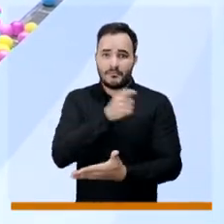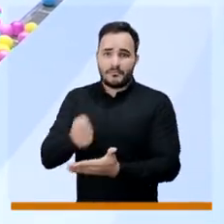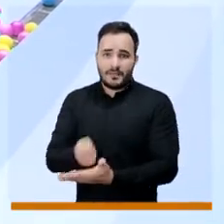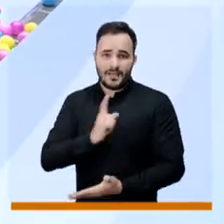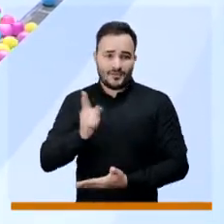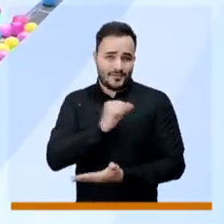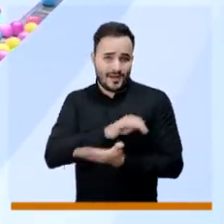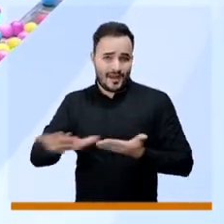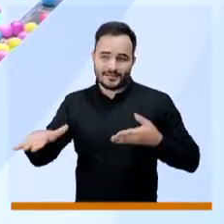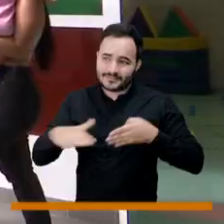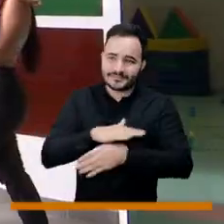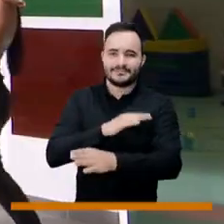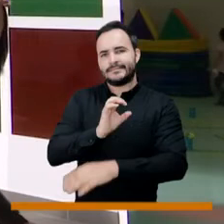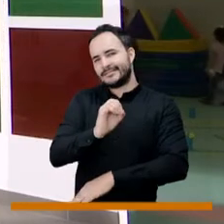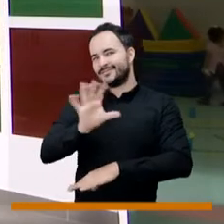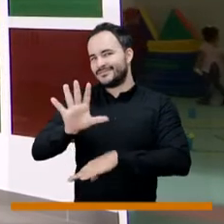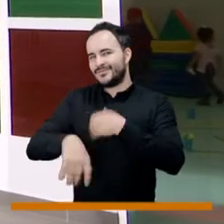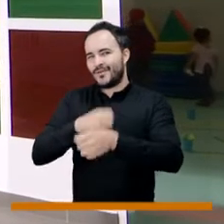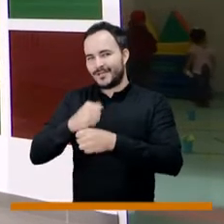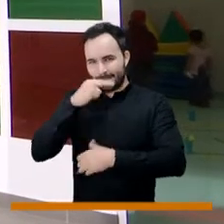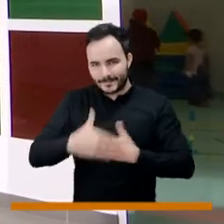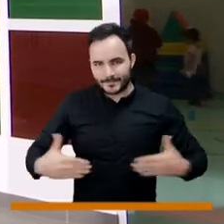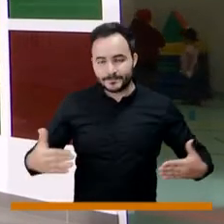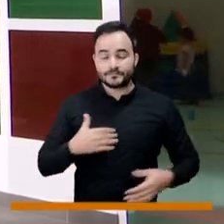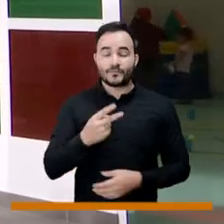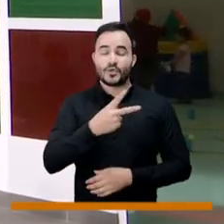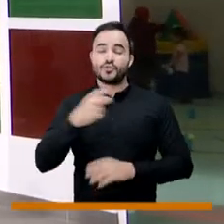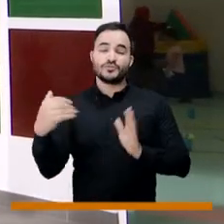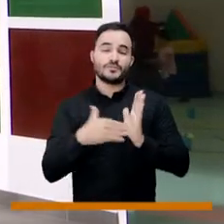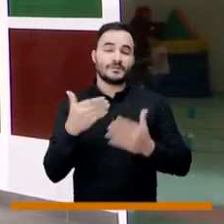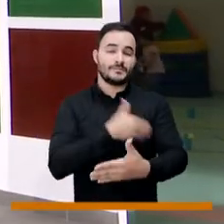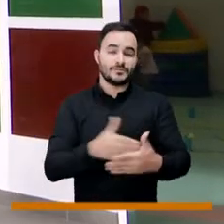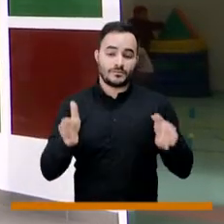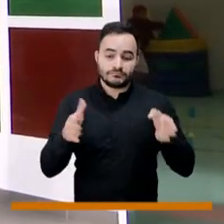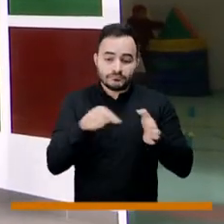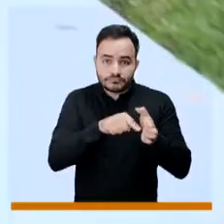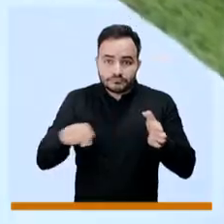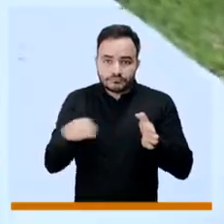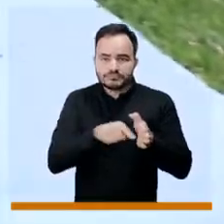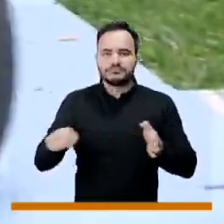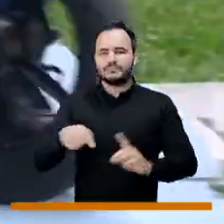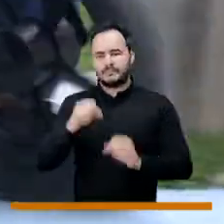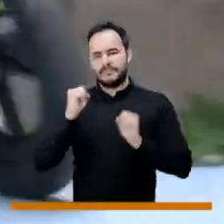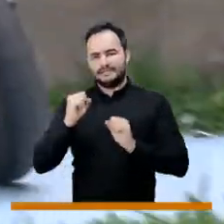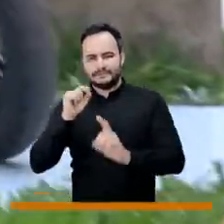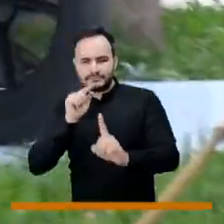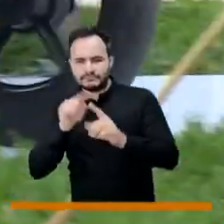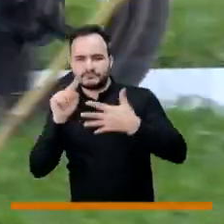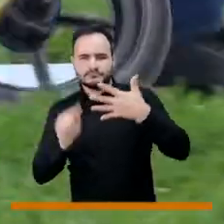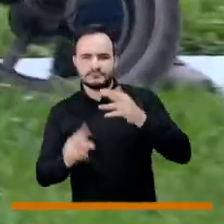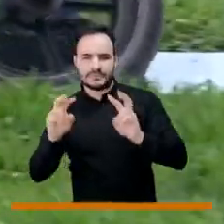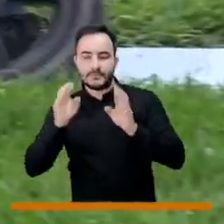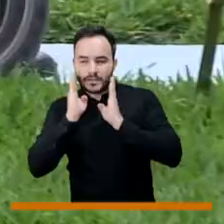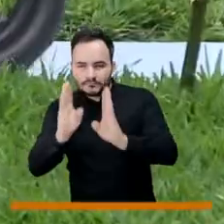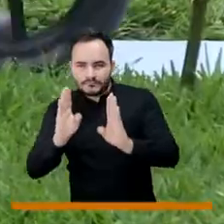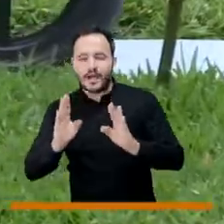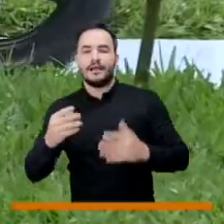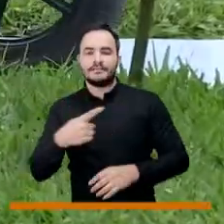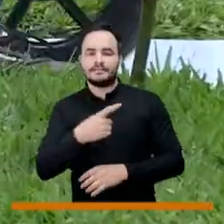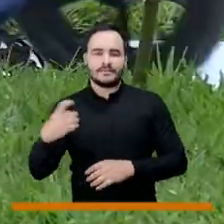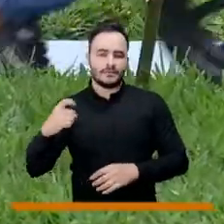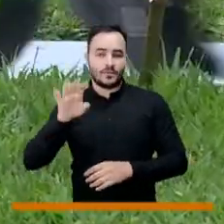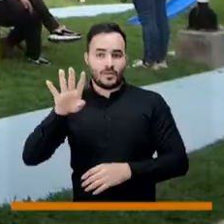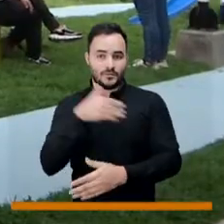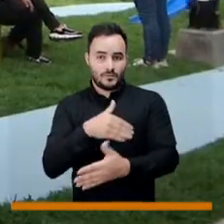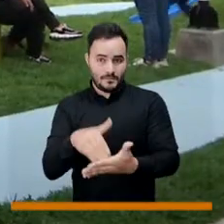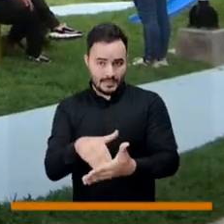niños de 0 a 5 años dentro de esos 200.000 millones hay unos componentes muy importantes en la atención que tienen que ver con 104